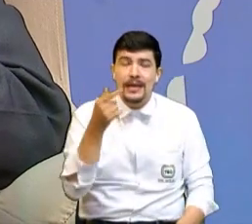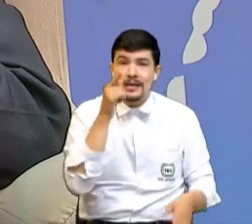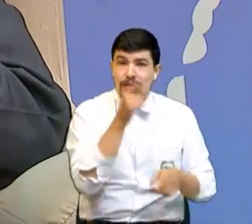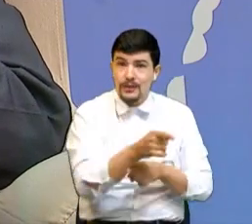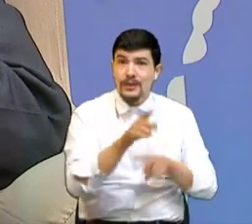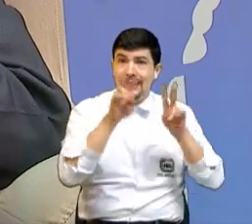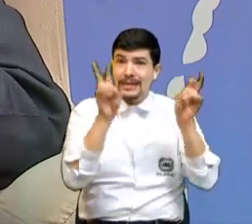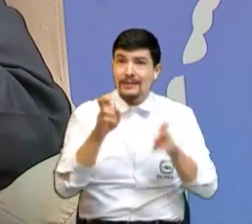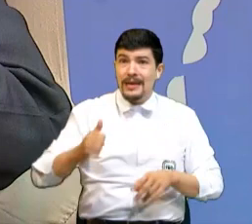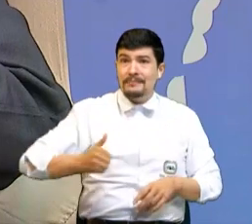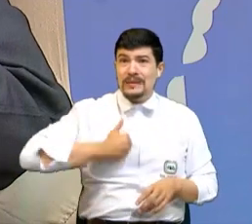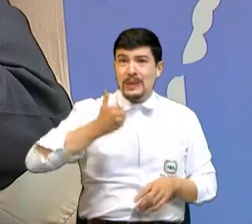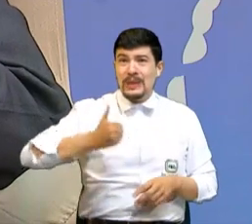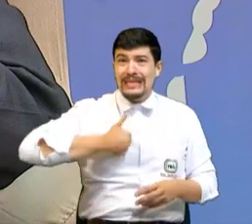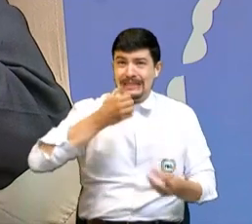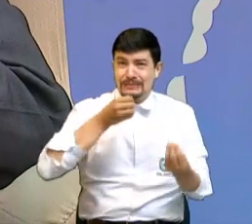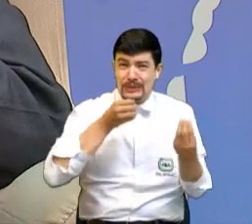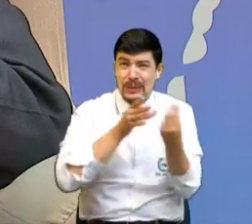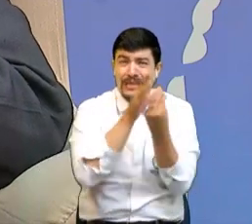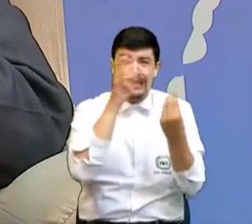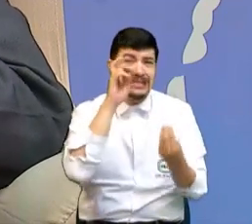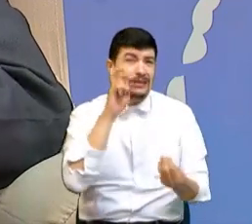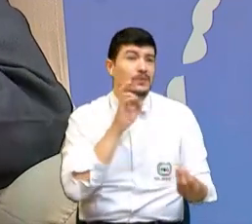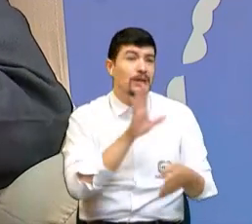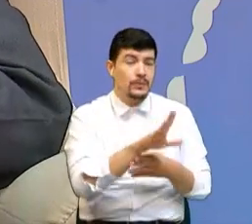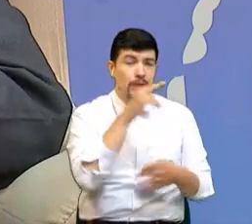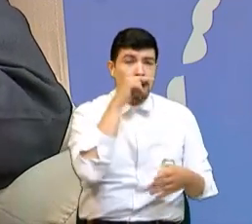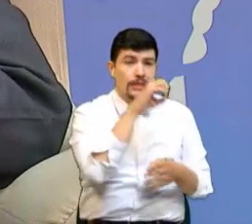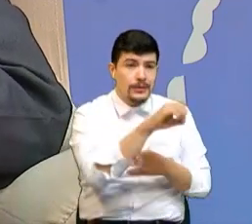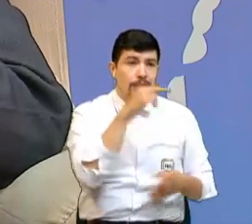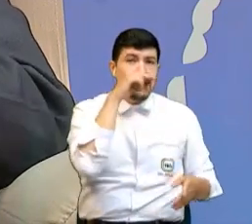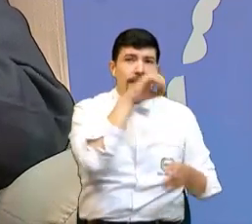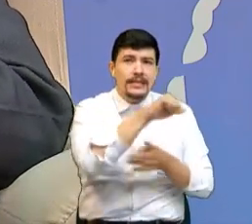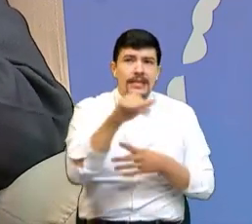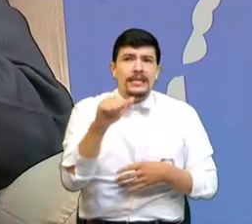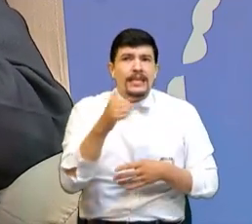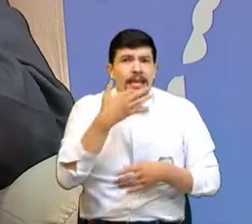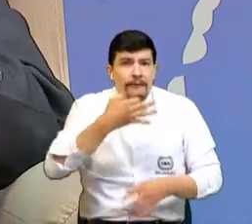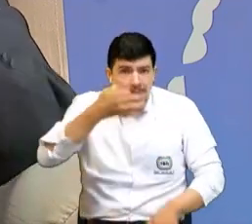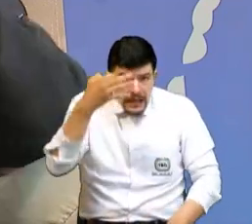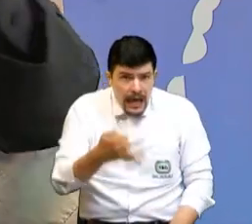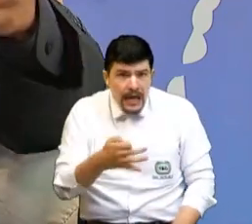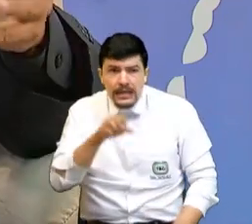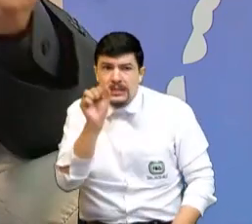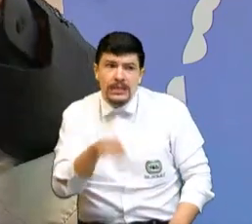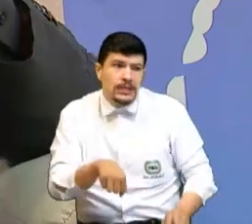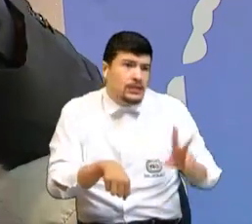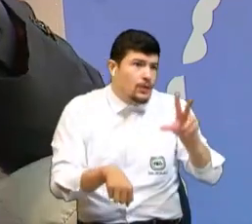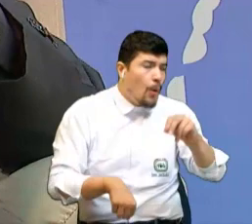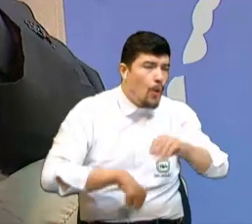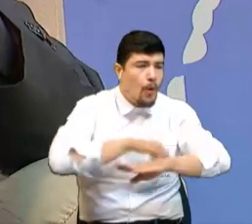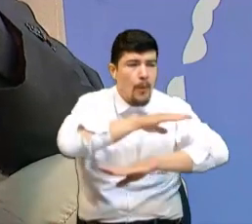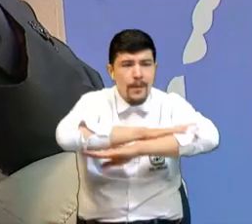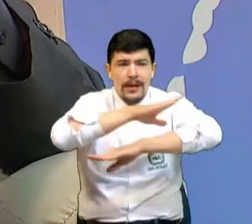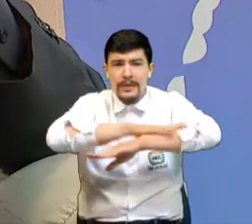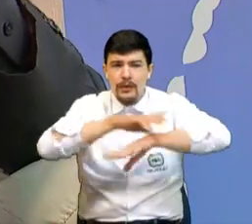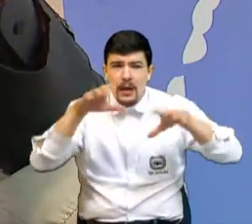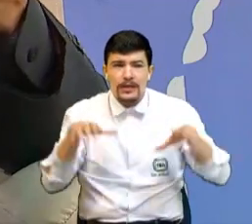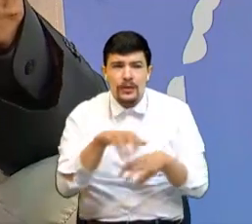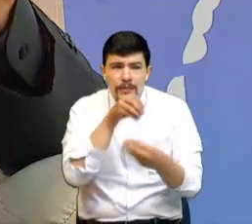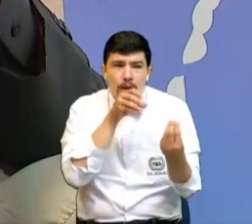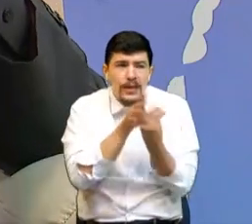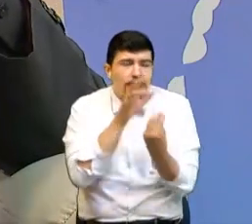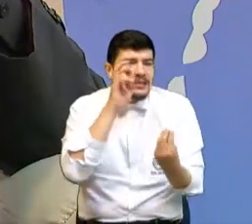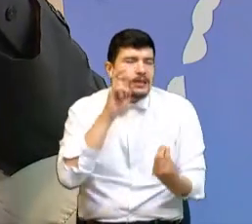del abuso en los menores y de si realmente existió o no el comportamiento delictivo.